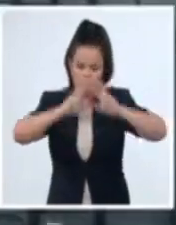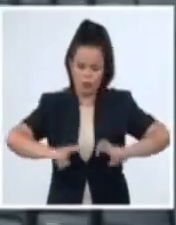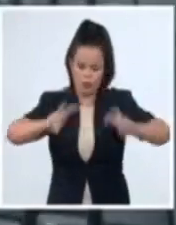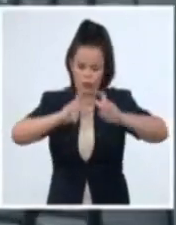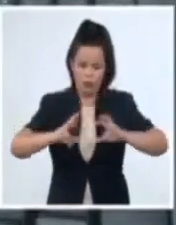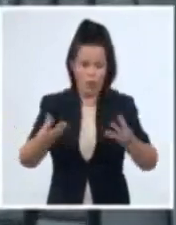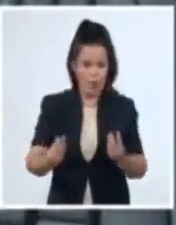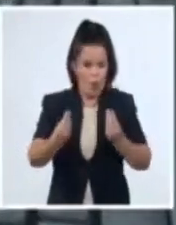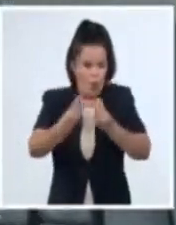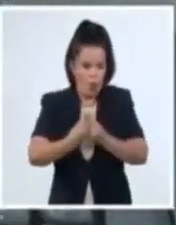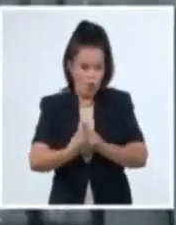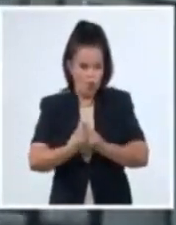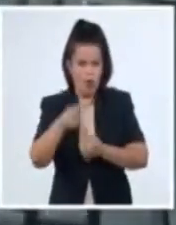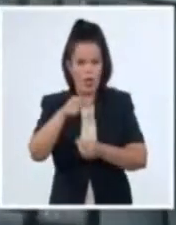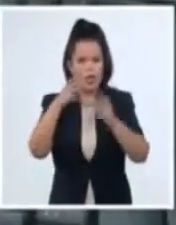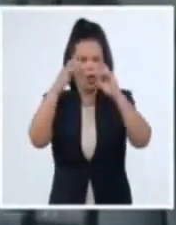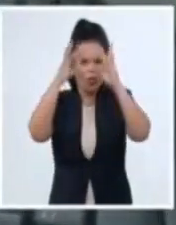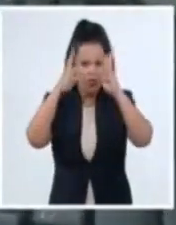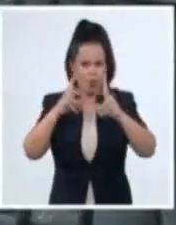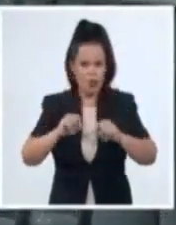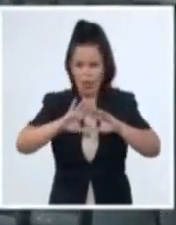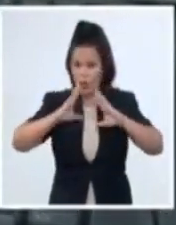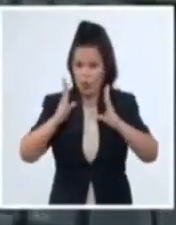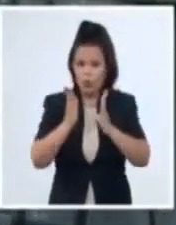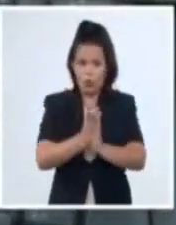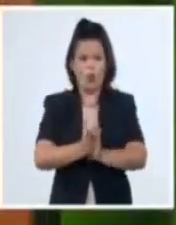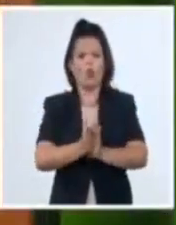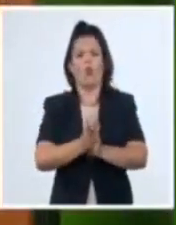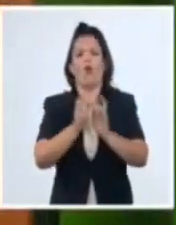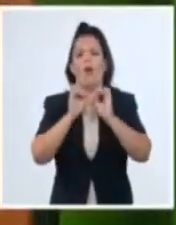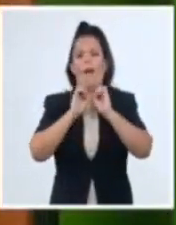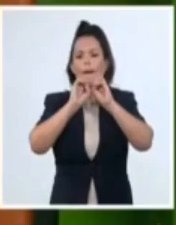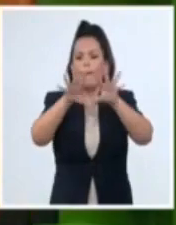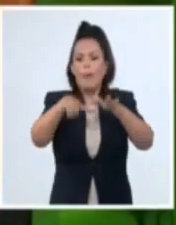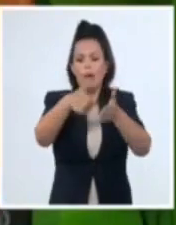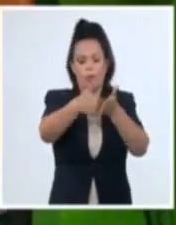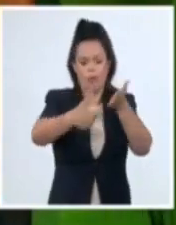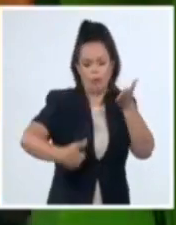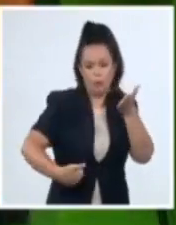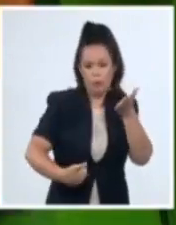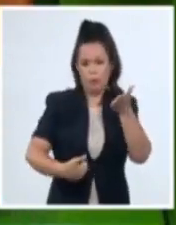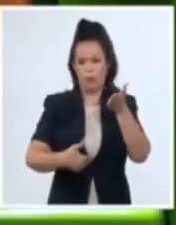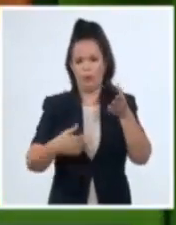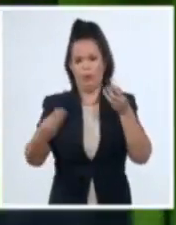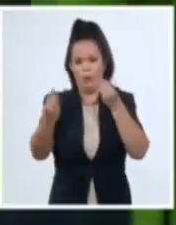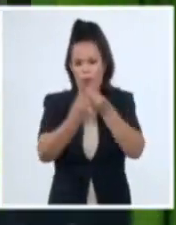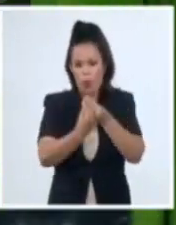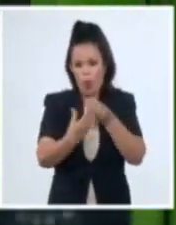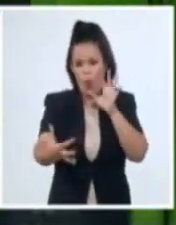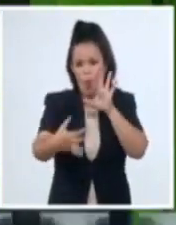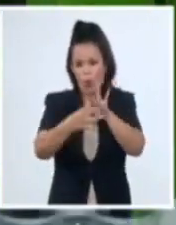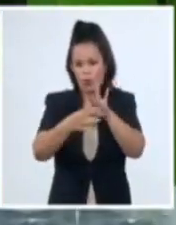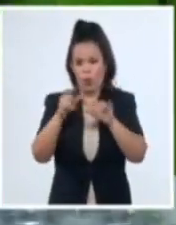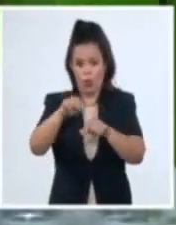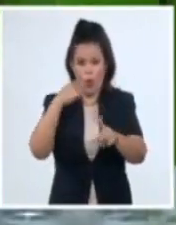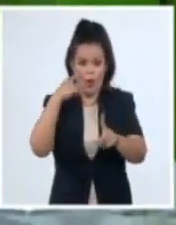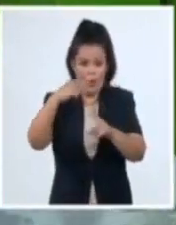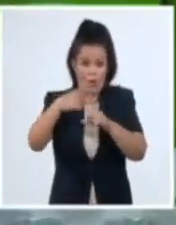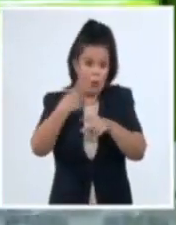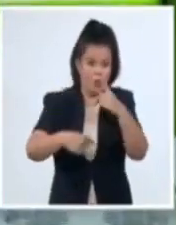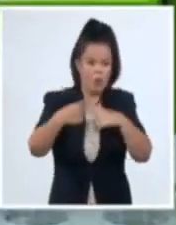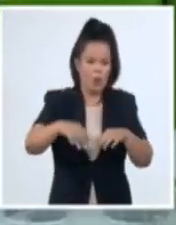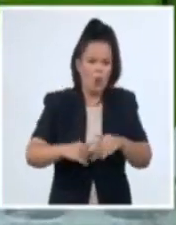trabajo se obtiene en publicaciones conjuntas, se obtiene desarrollo de estudios clínicos conjuntos. Y la intención fundamental es